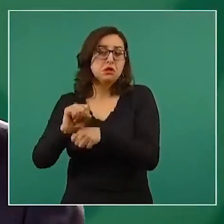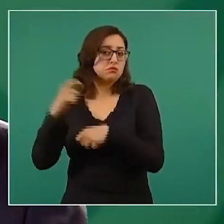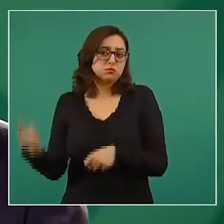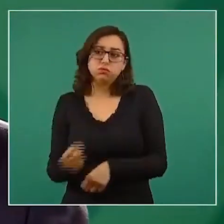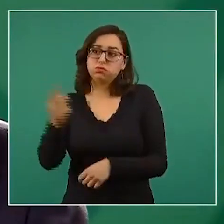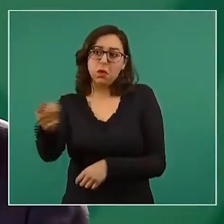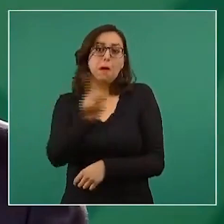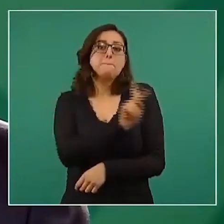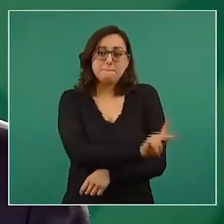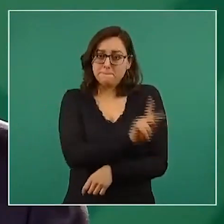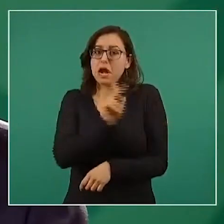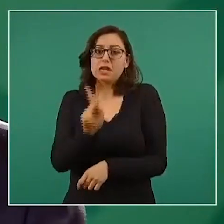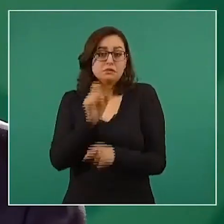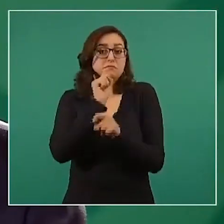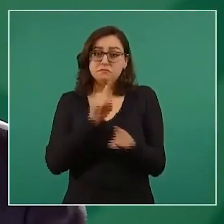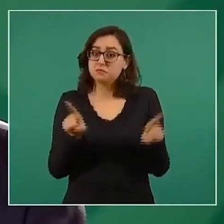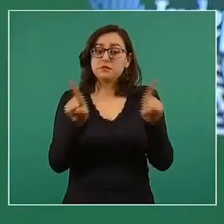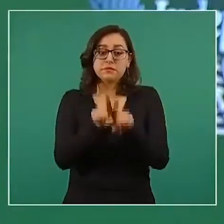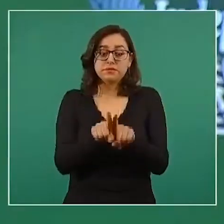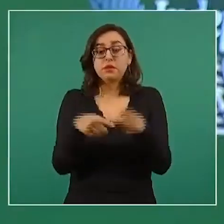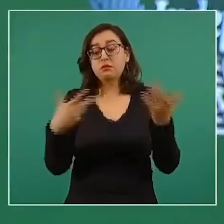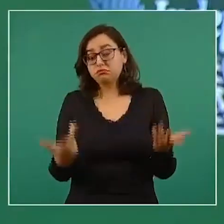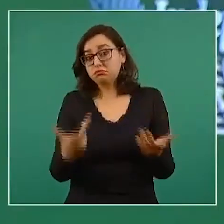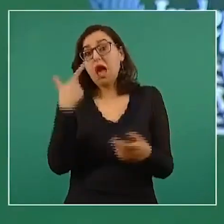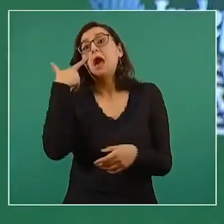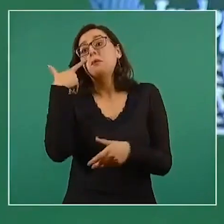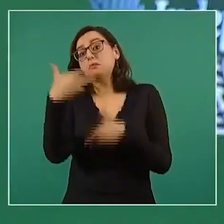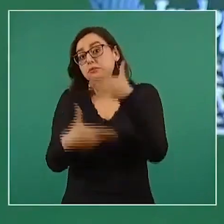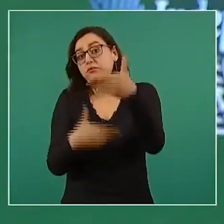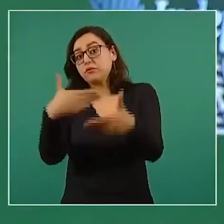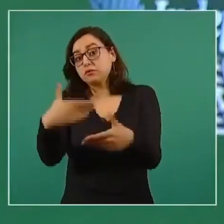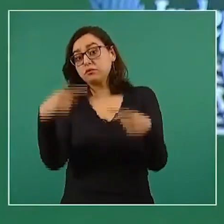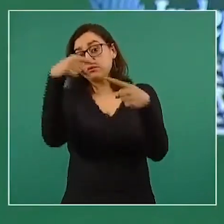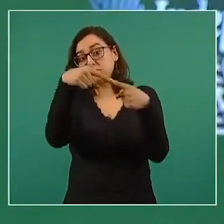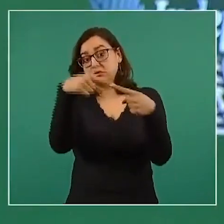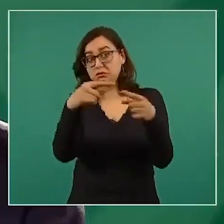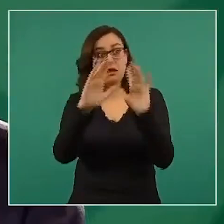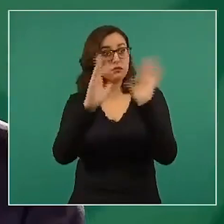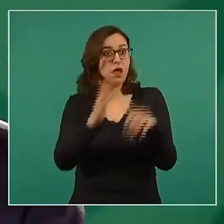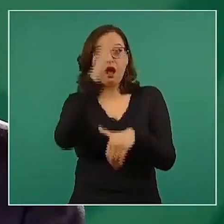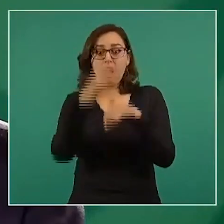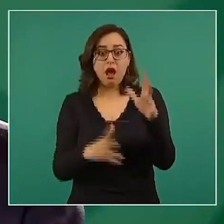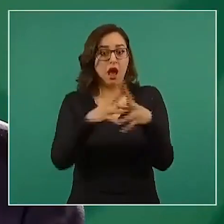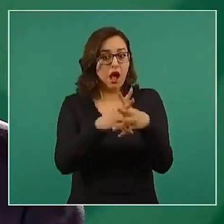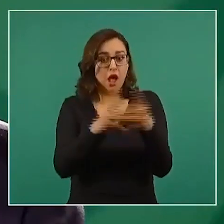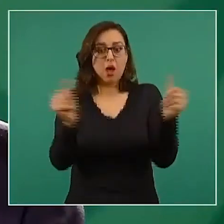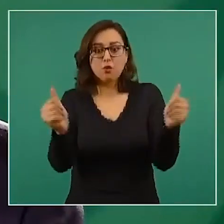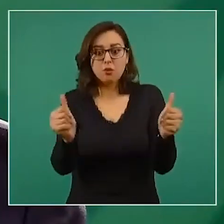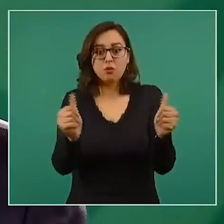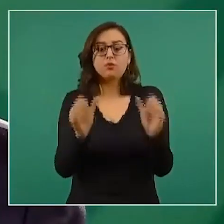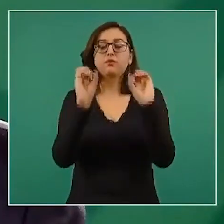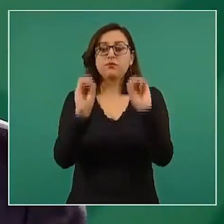Cuando estemos avanzando hacia cualquiera de las 2 situaciones, ustedes lo sabrán porque en todo momento estaremos para